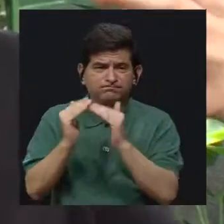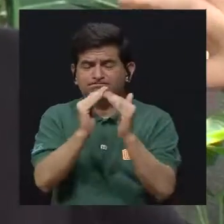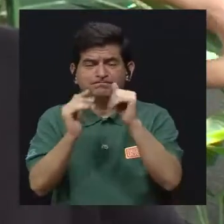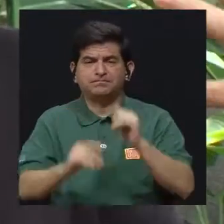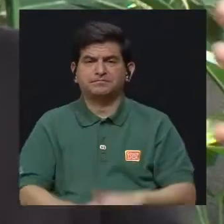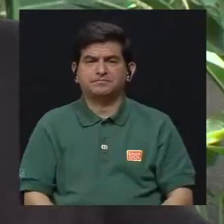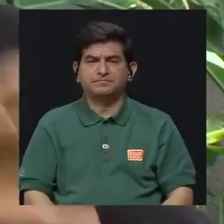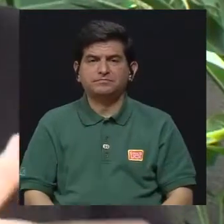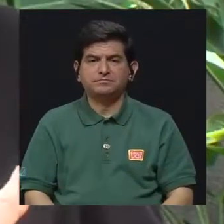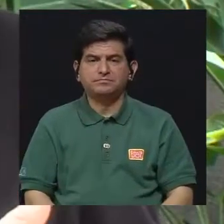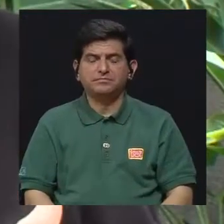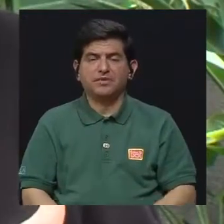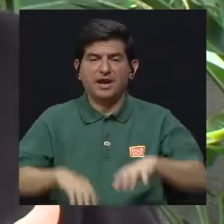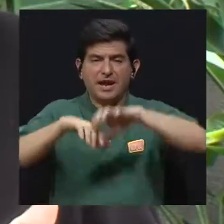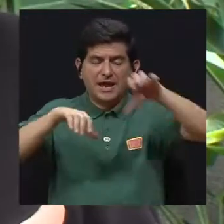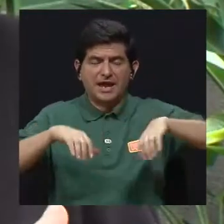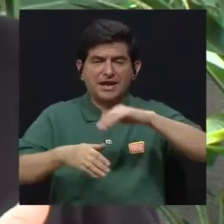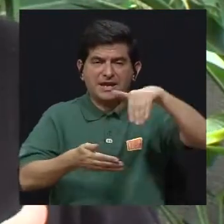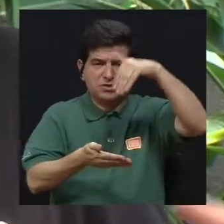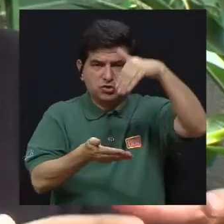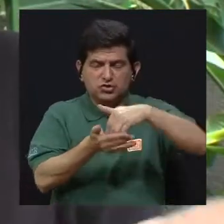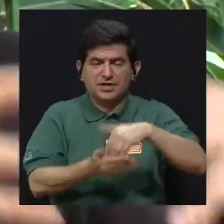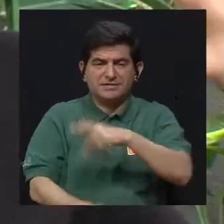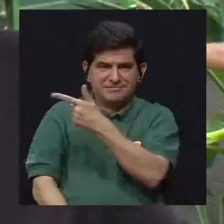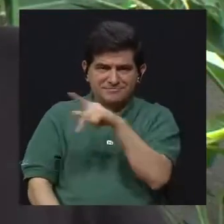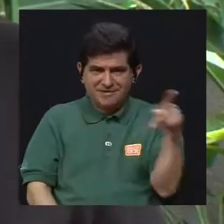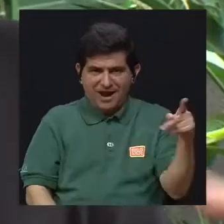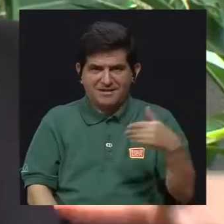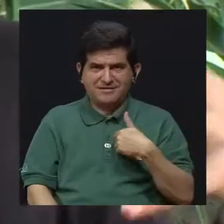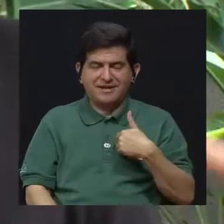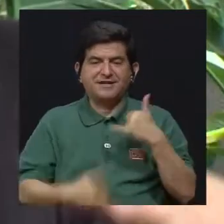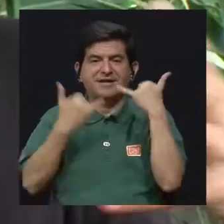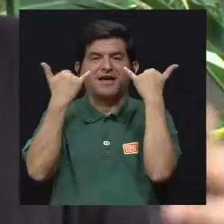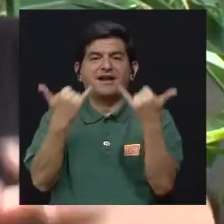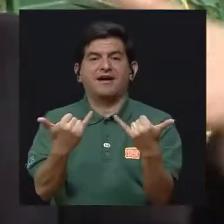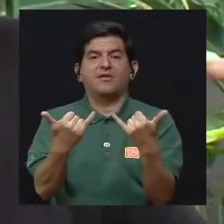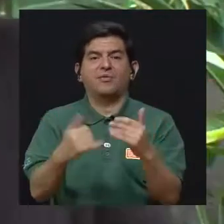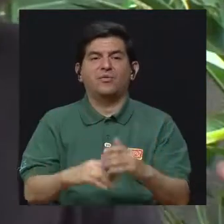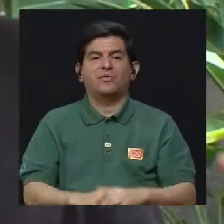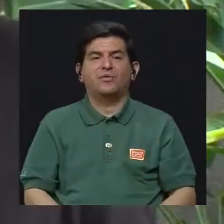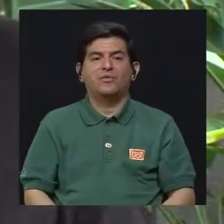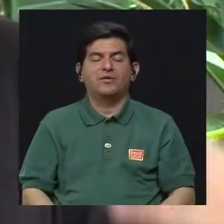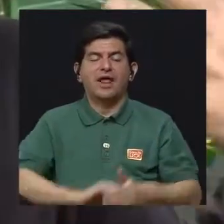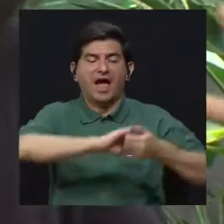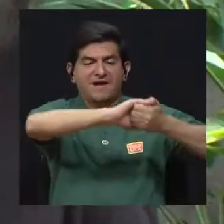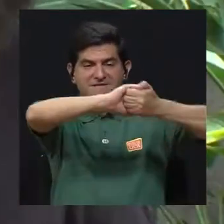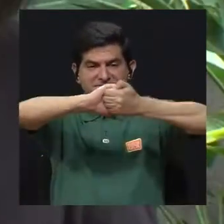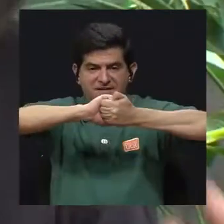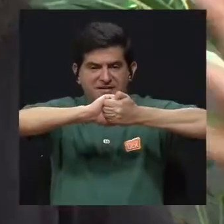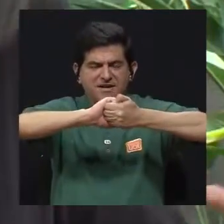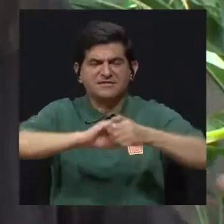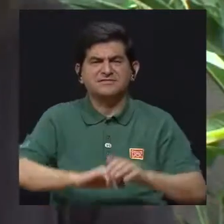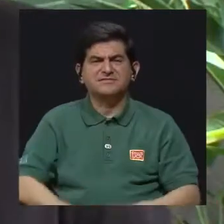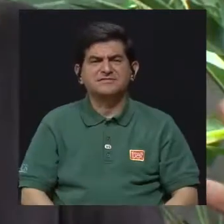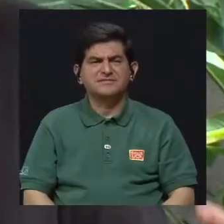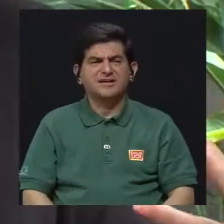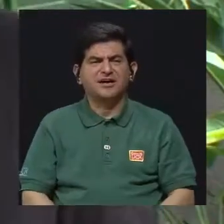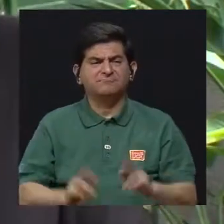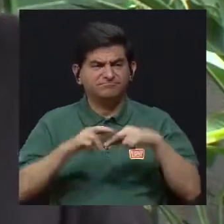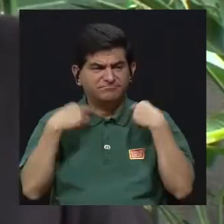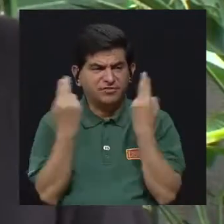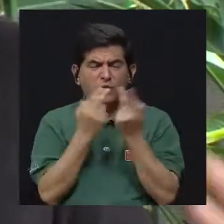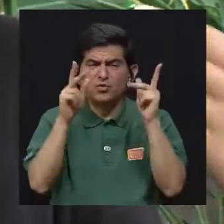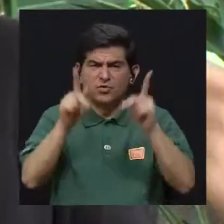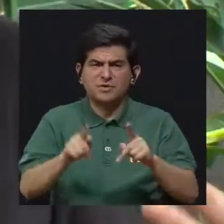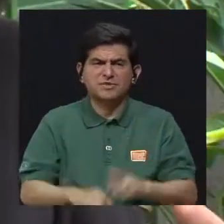comunidades. En el Cantón Central de Punta Arenas, por ejemplo, tenemos ahora una alianza, una